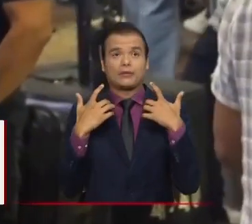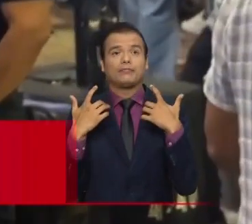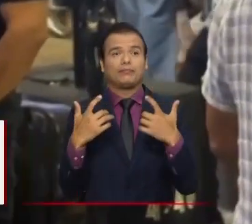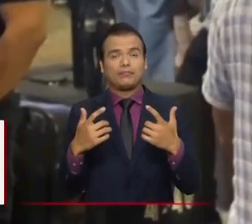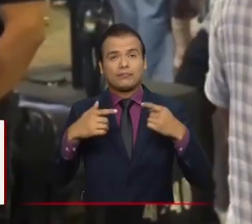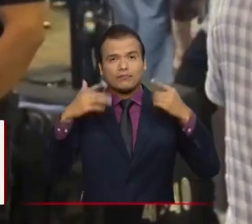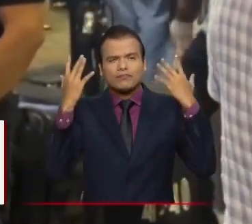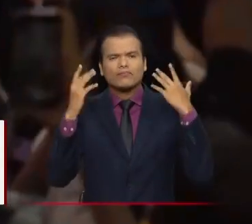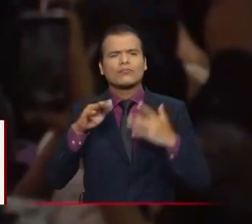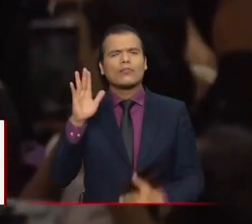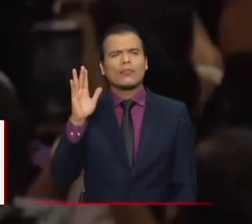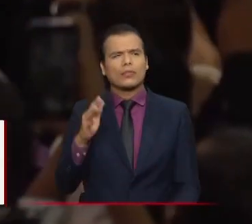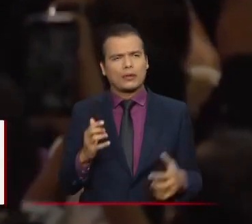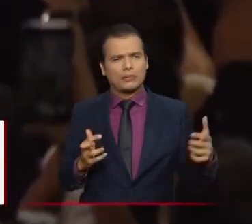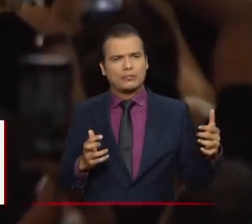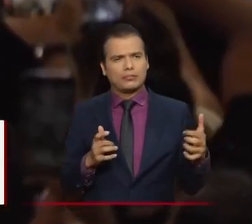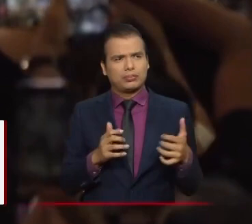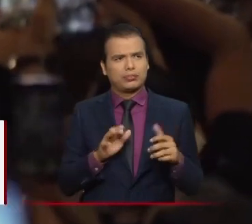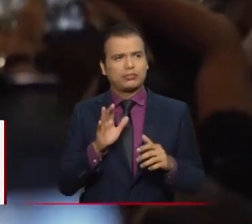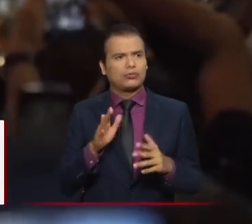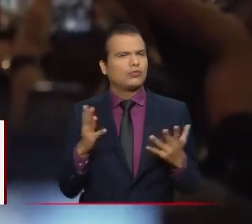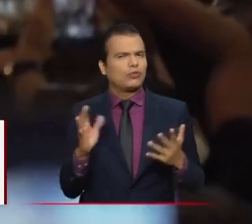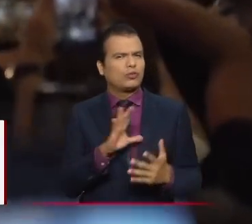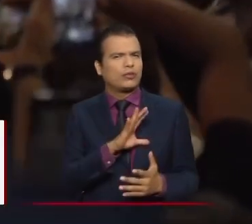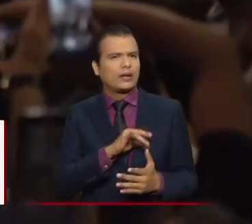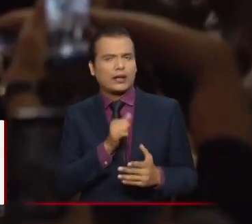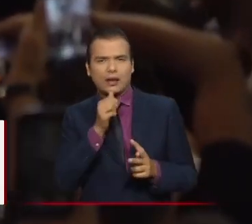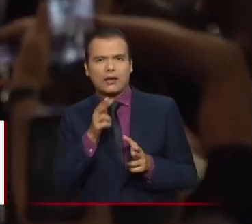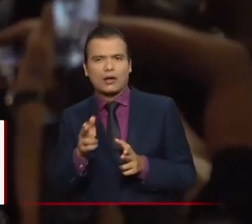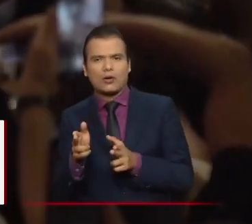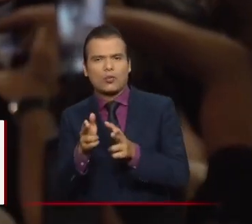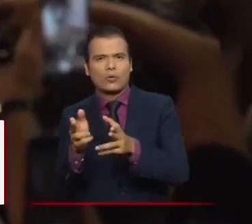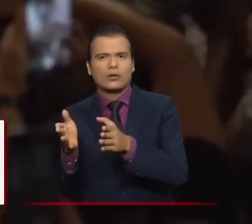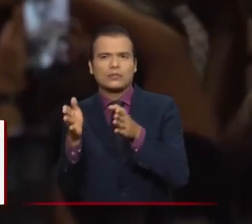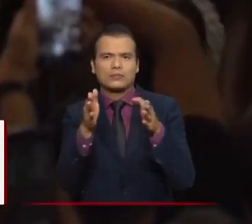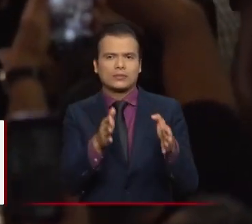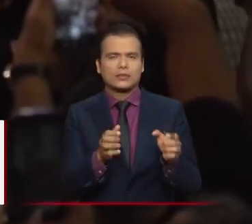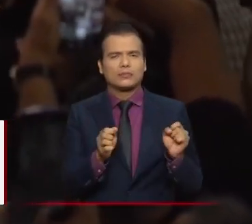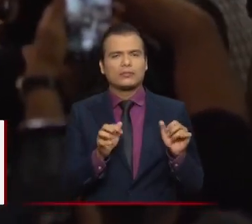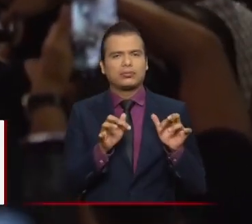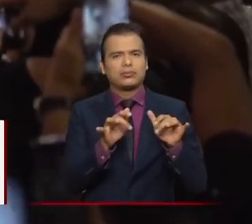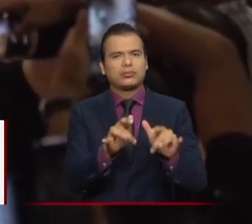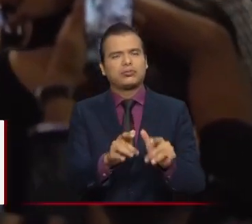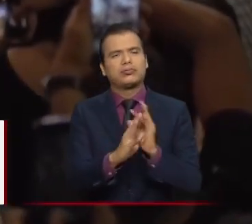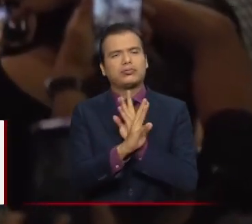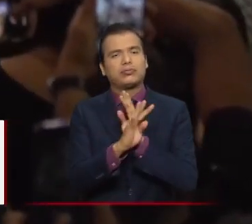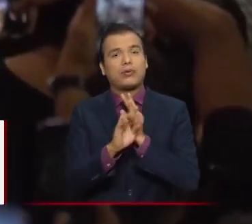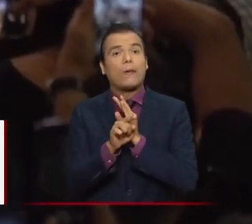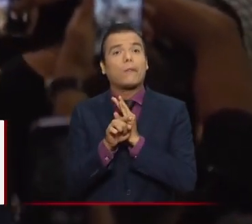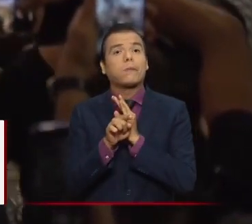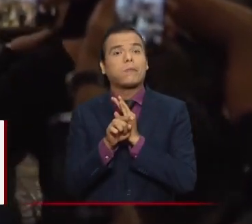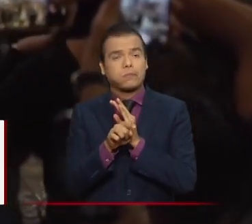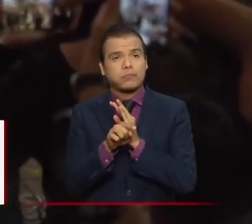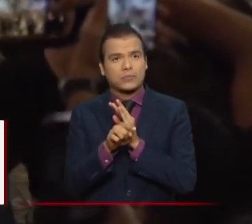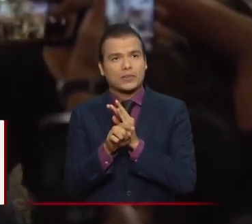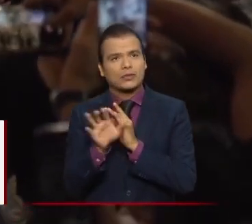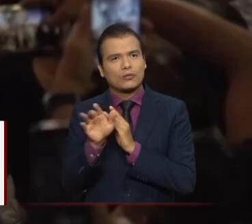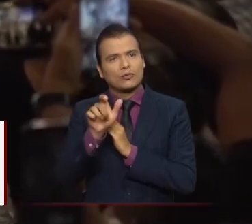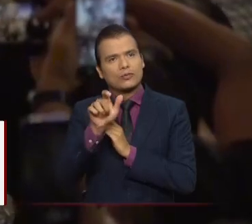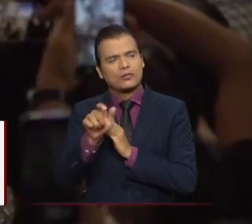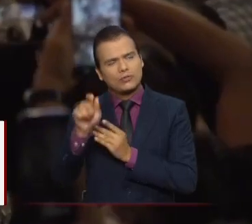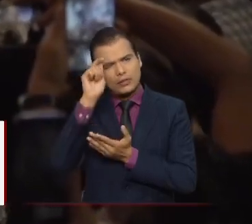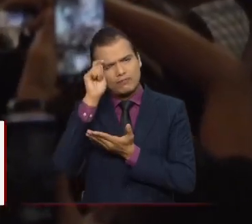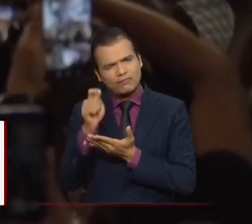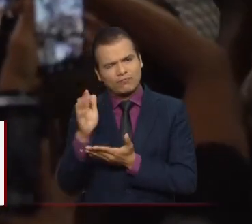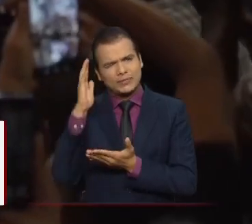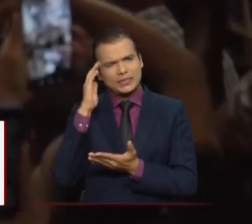vinato en la composición el bulevar del río fue el escenario en el que se le brindó un sentido homenaje al cantante que escribió Los caminos de la